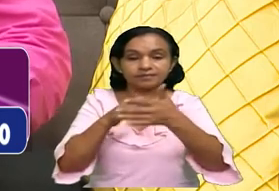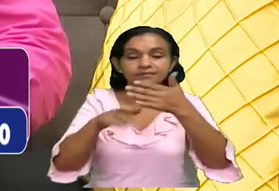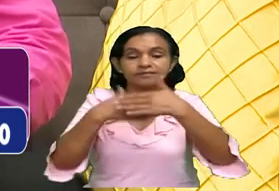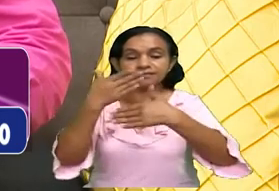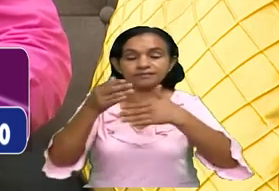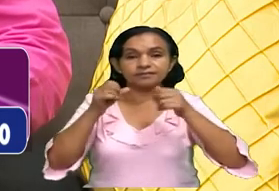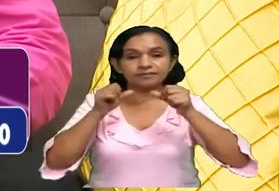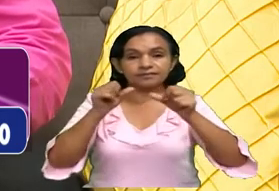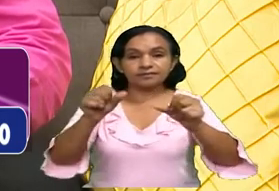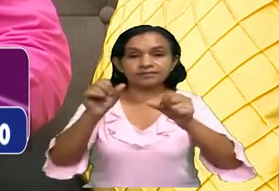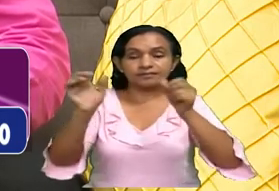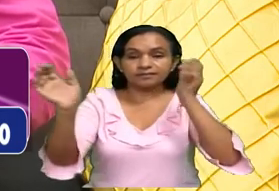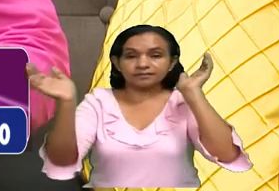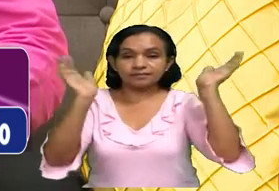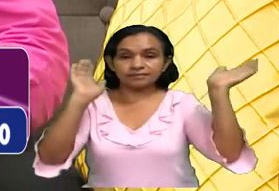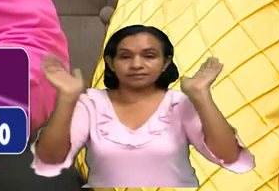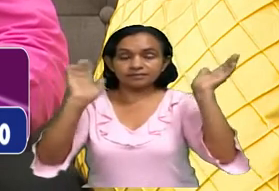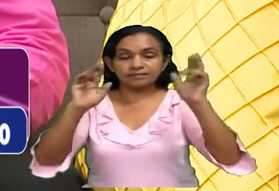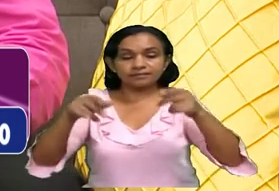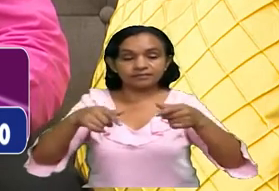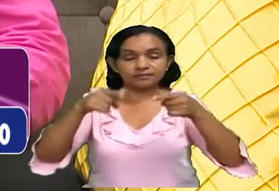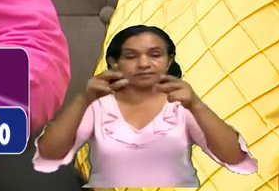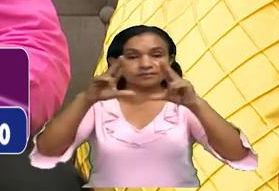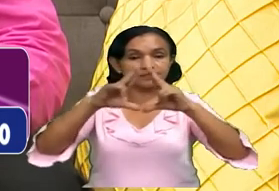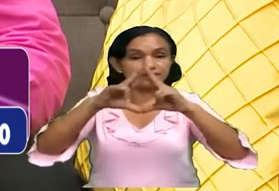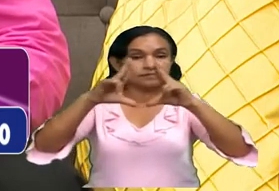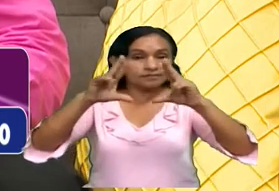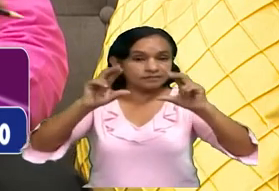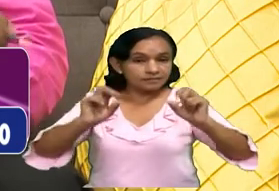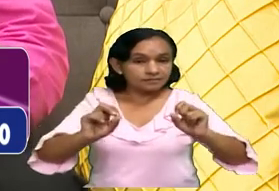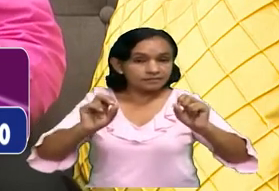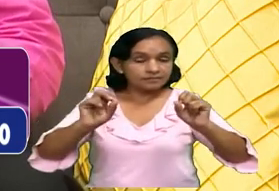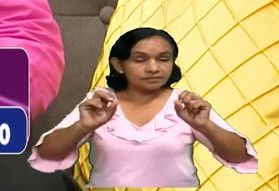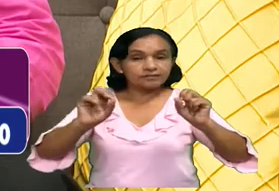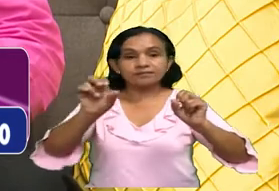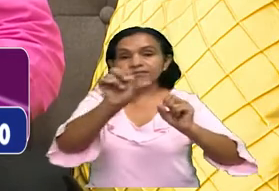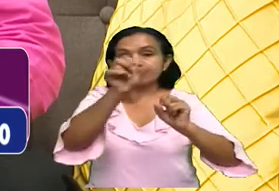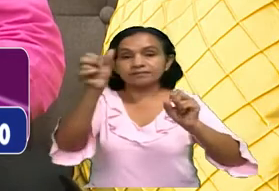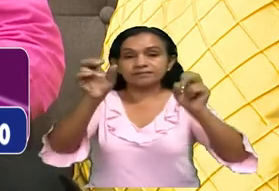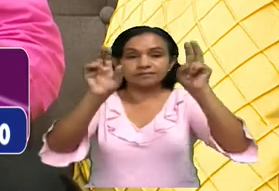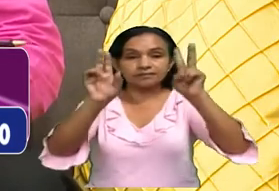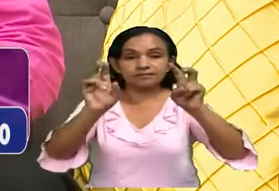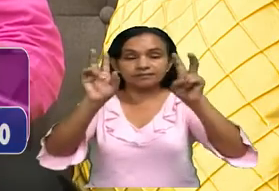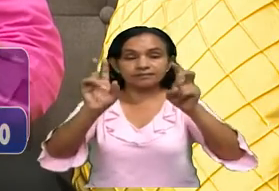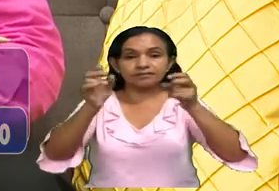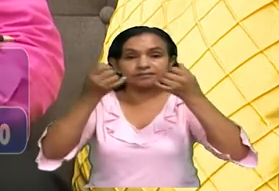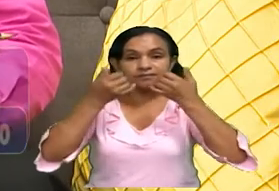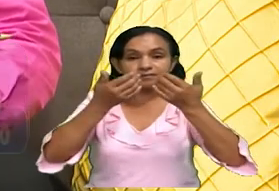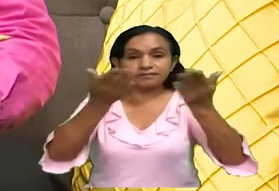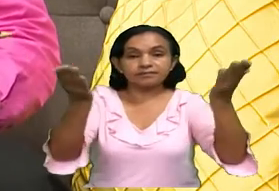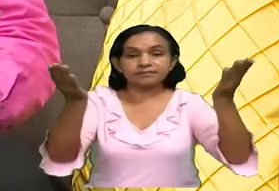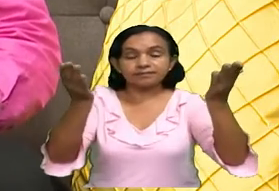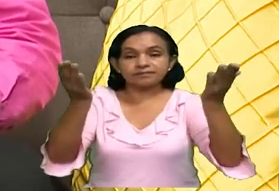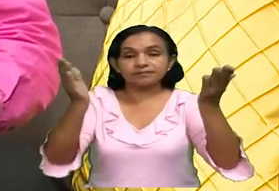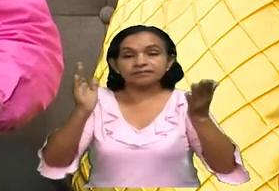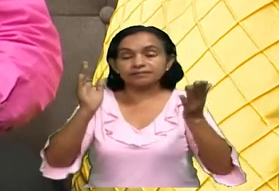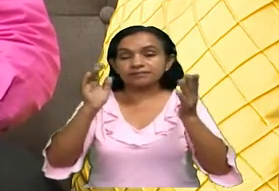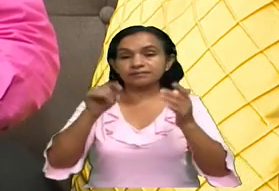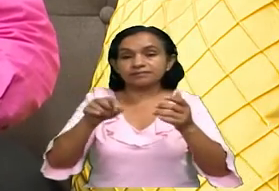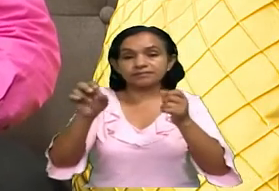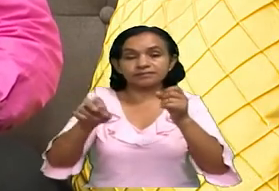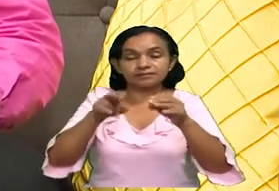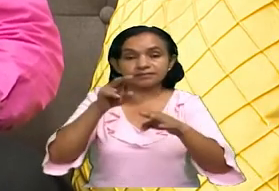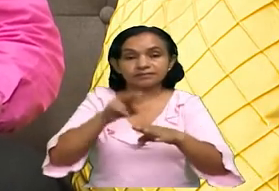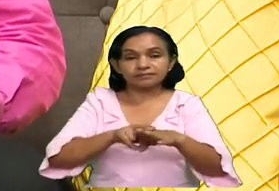quisiera que nos hablara del mercado interno, porque también eso ha sido otro tema que a partir de la publicación de esta Estrategia